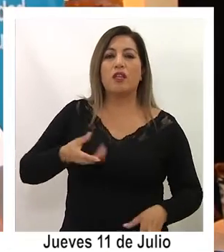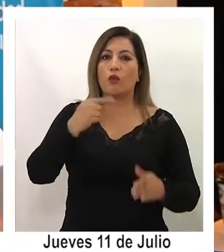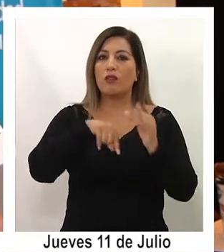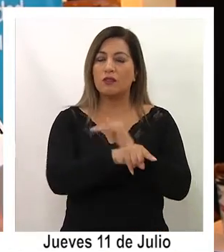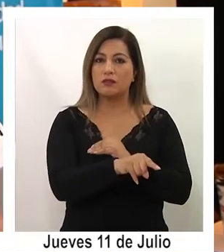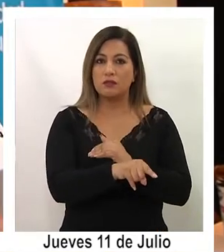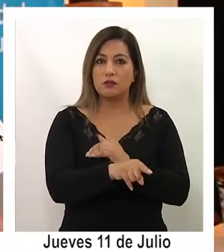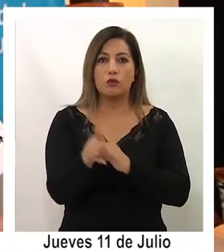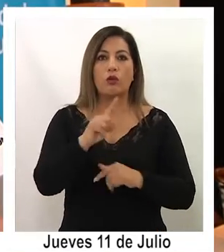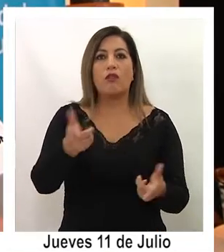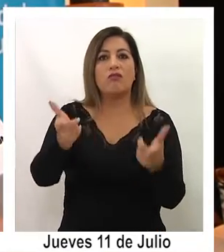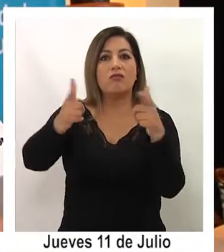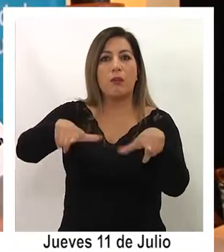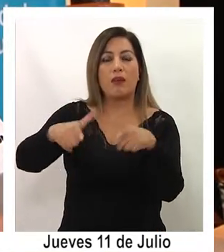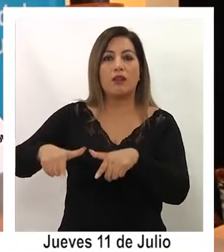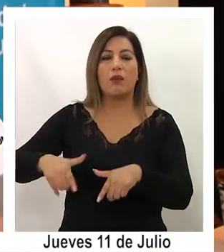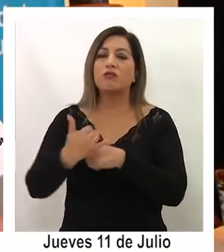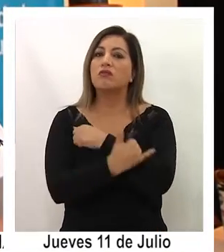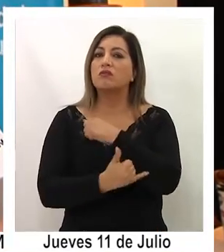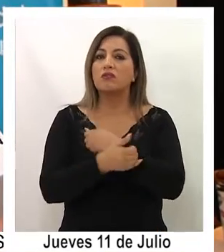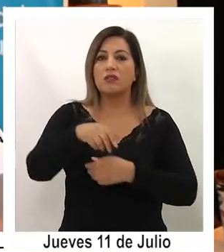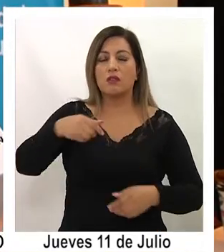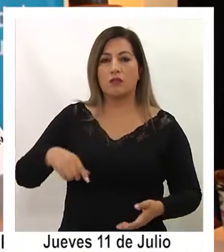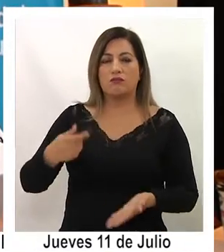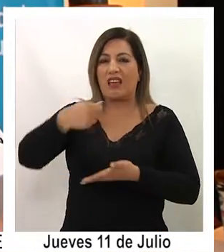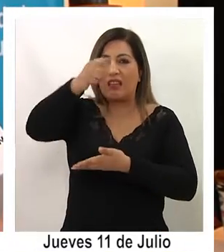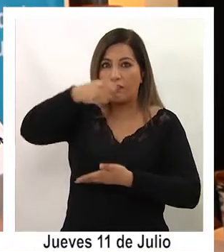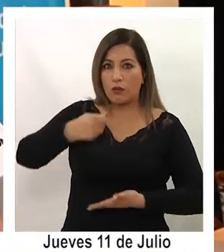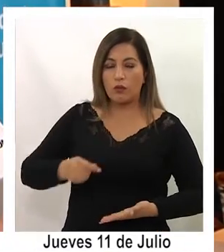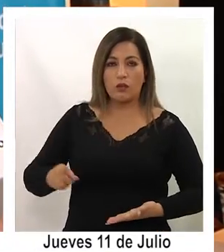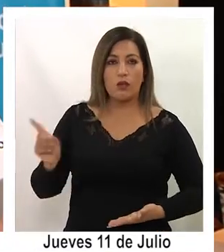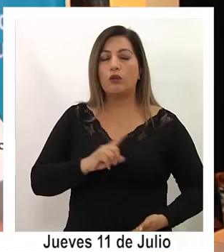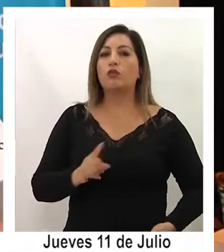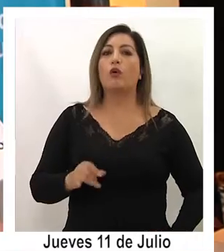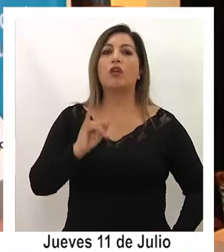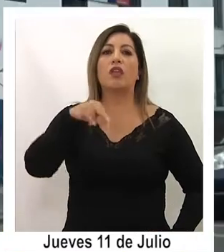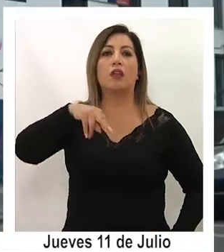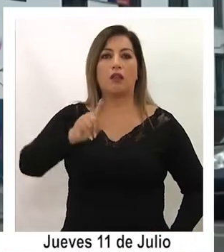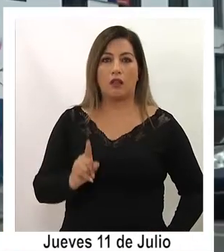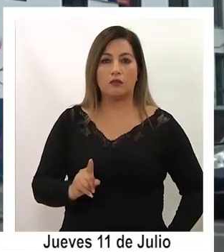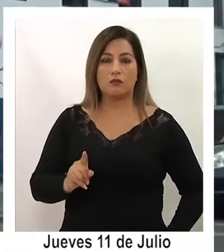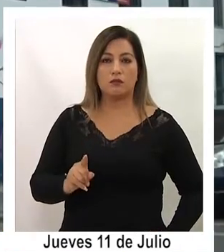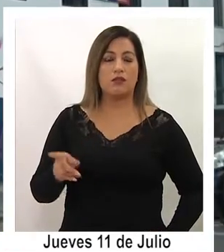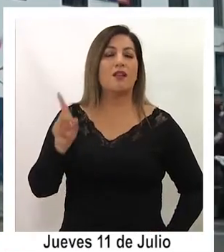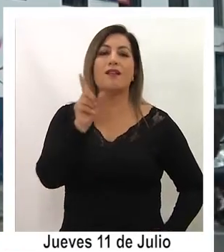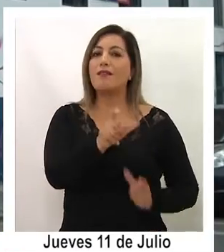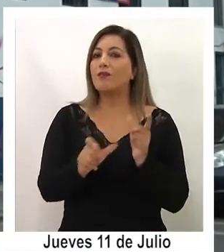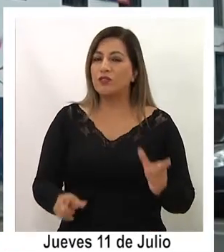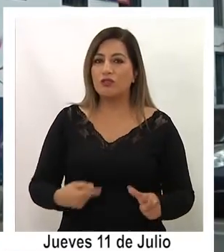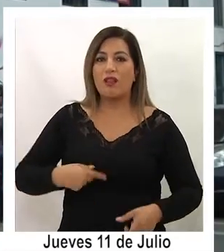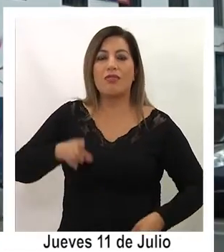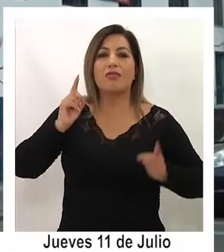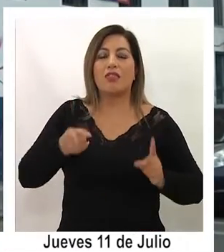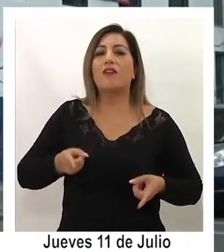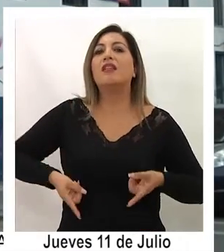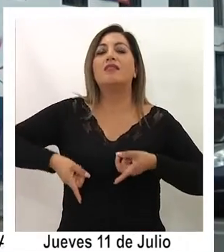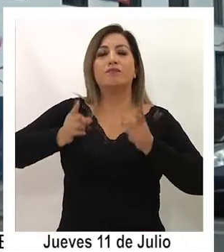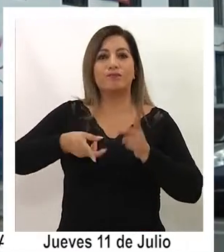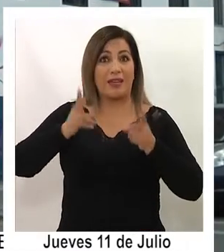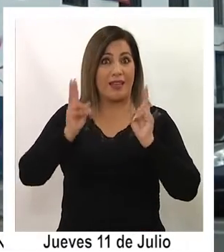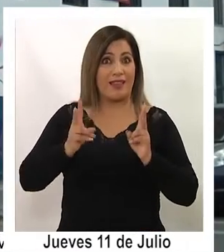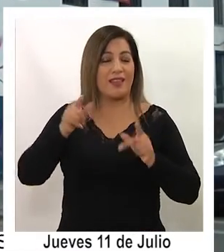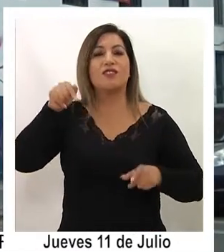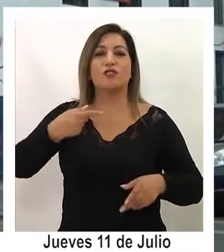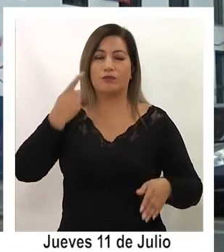no es el Departamento de Extranjería quien debe calificarlo, no es el INDH quien debe calificarlo, las personas tienen el derecho de ingresar a